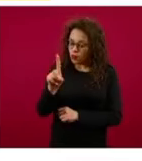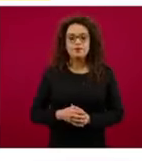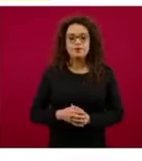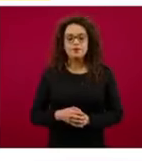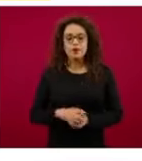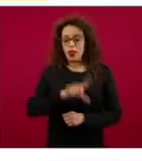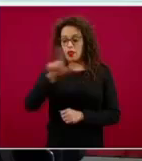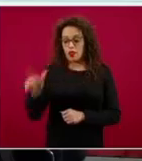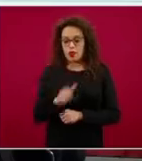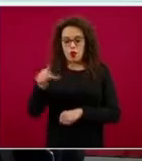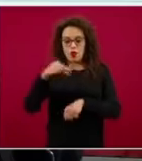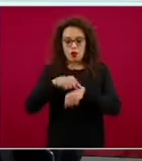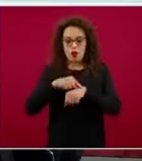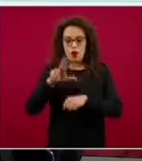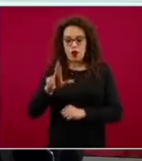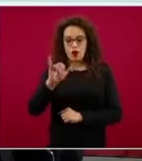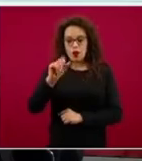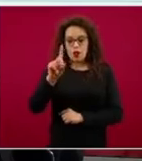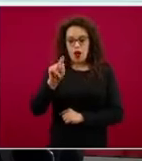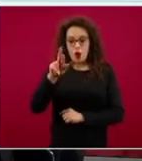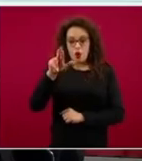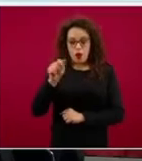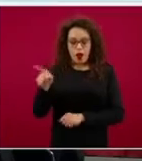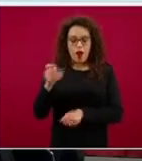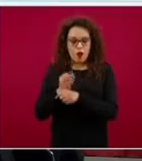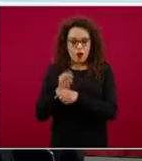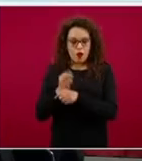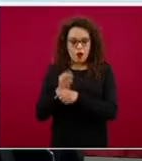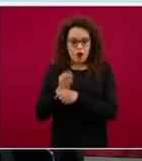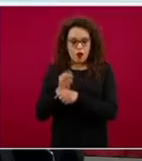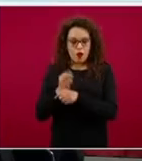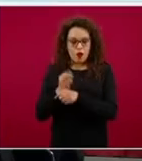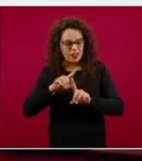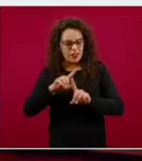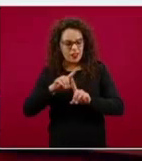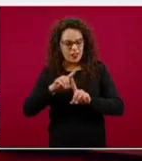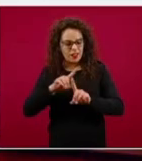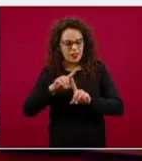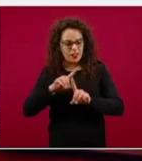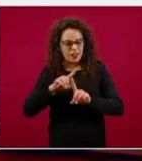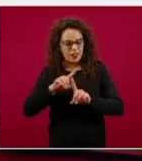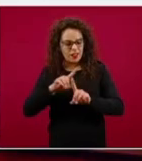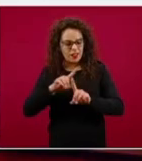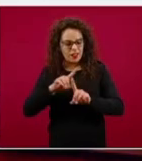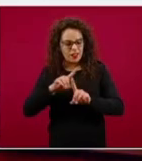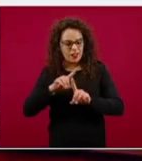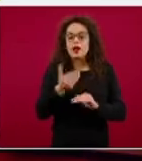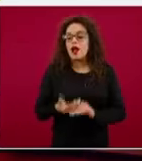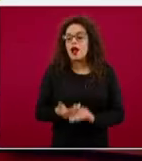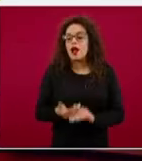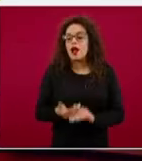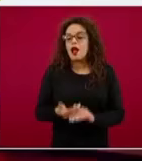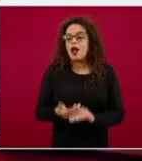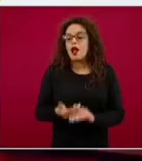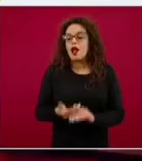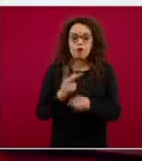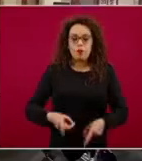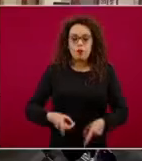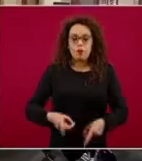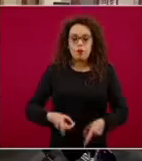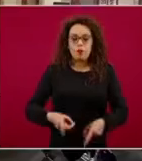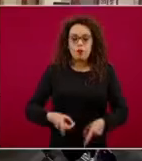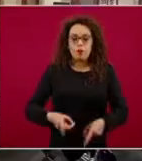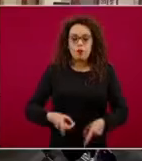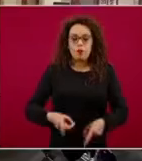Ridaura, yo con esta termino, tiene que ver el lograr una atención más oportuna, porque se demande